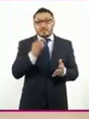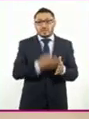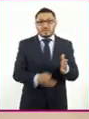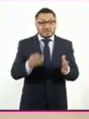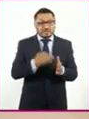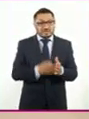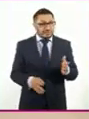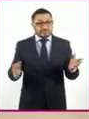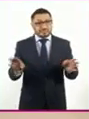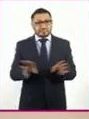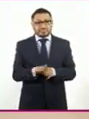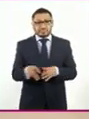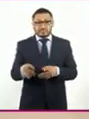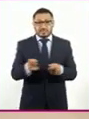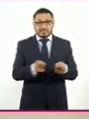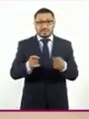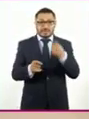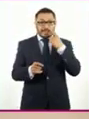llevar un control de él.